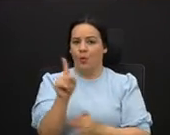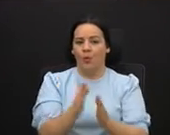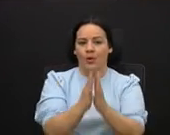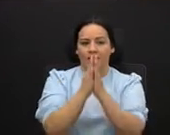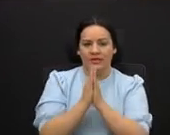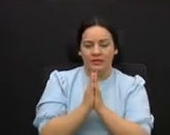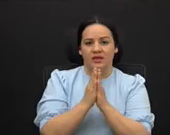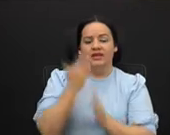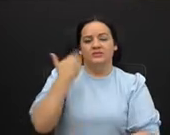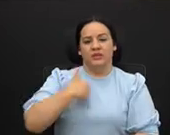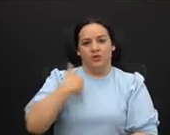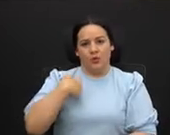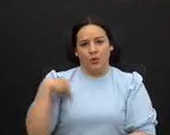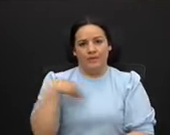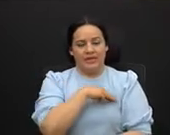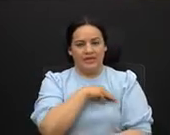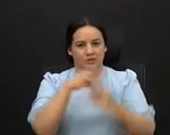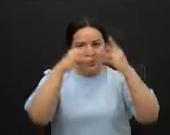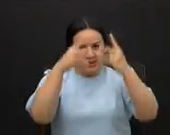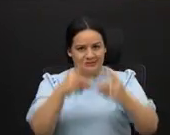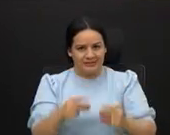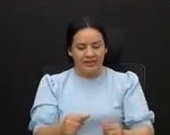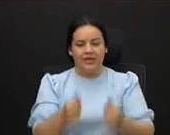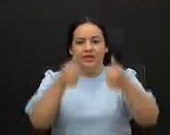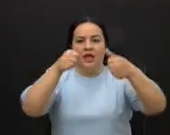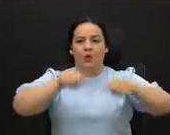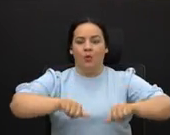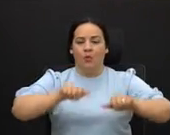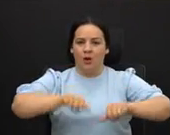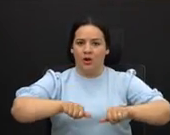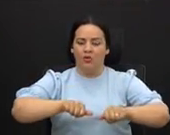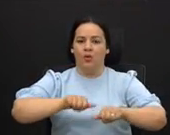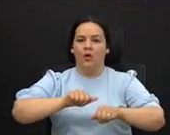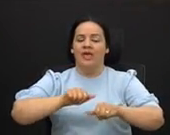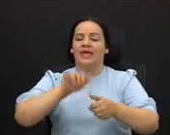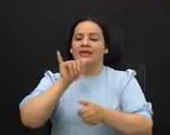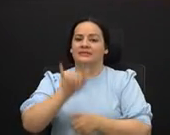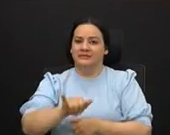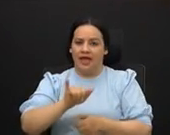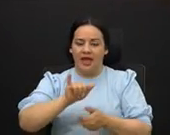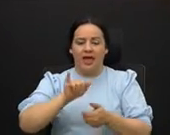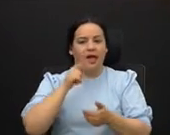petición del señor ministro de Hacienda, según consta en el oficio